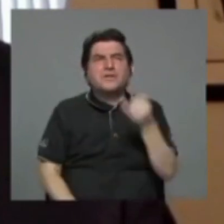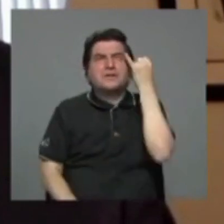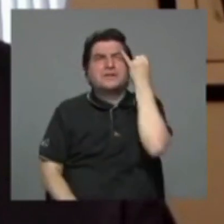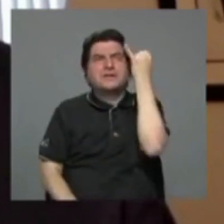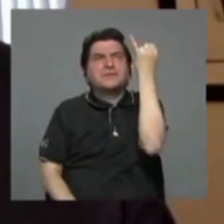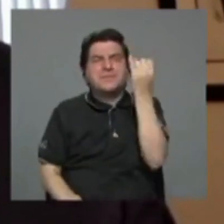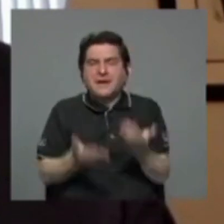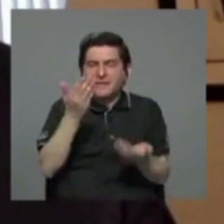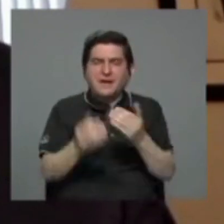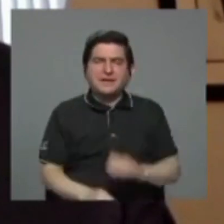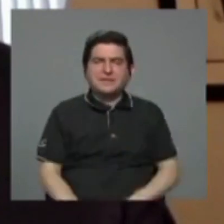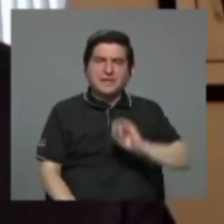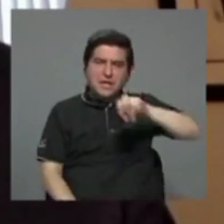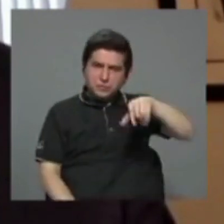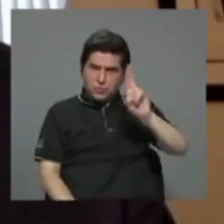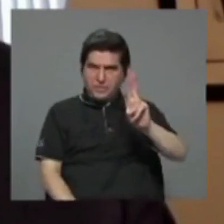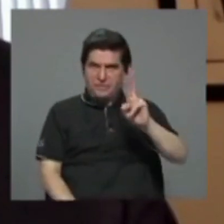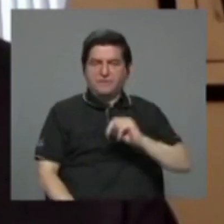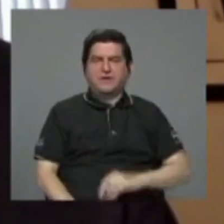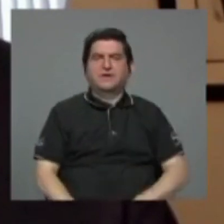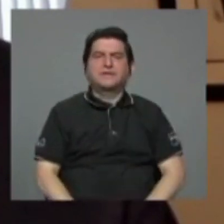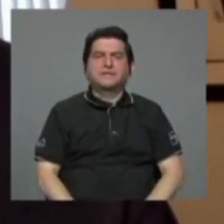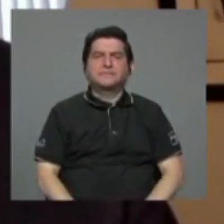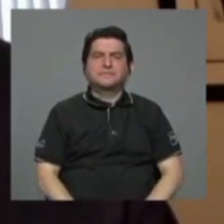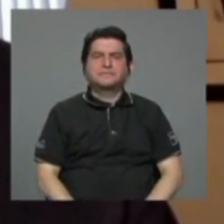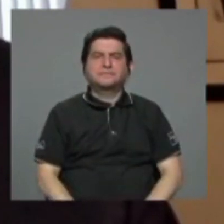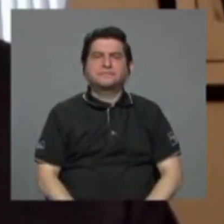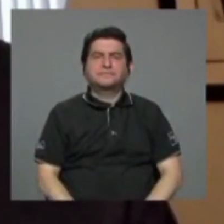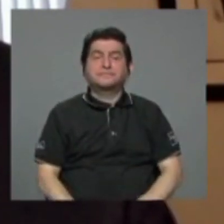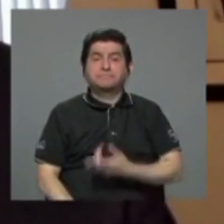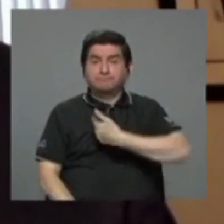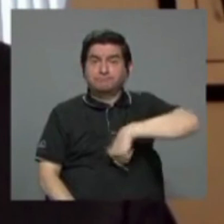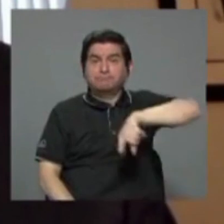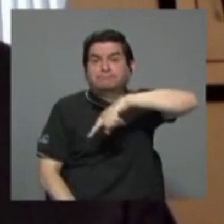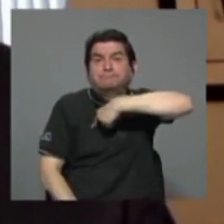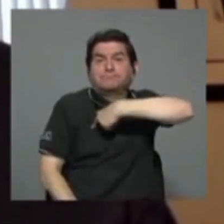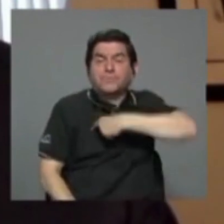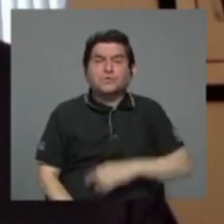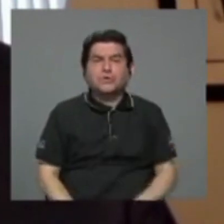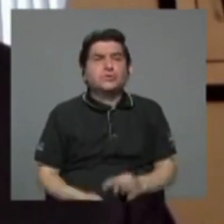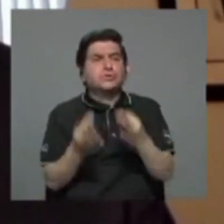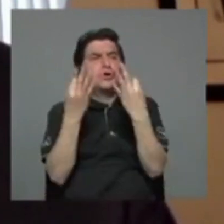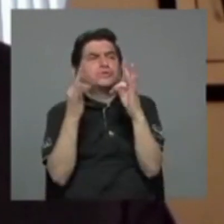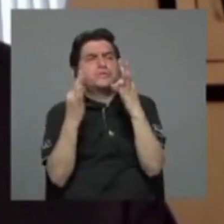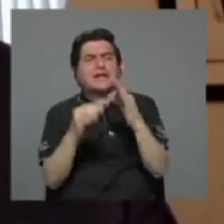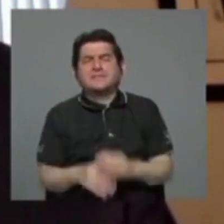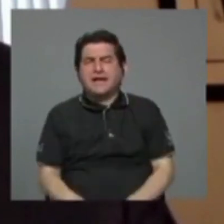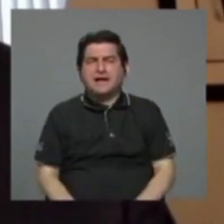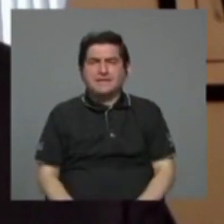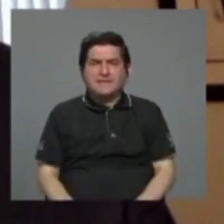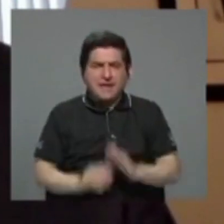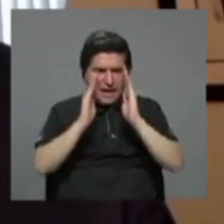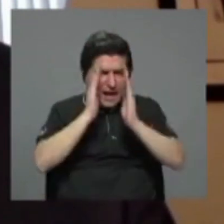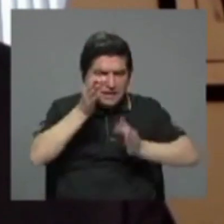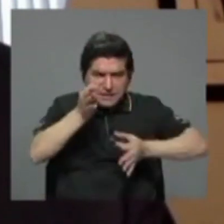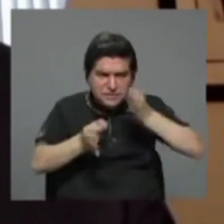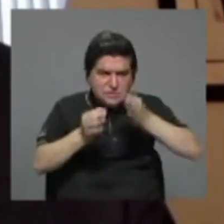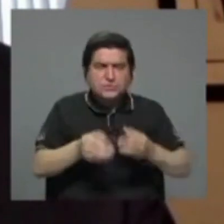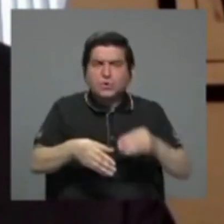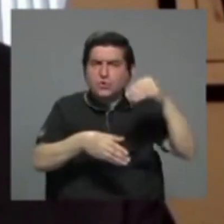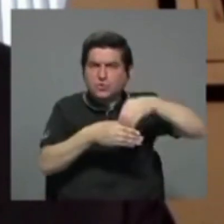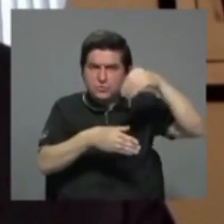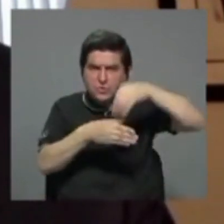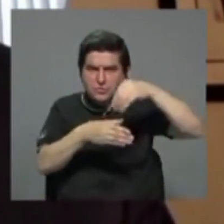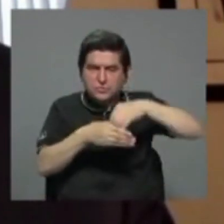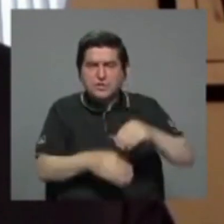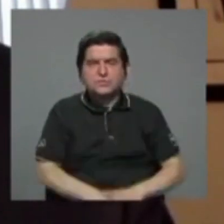don Juan Rafael, es que seamos o tratemos de ser justos al valorar los aportes de